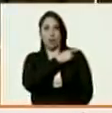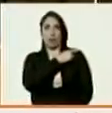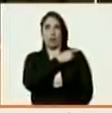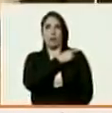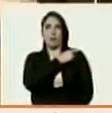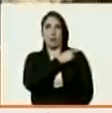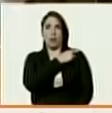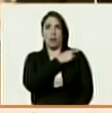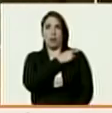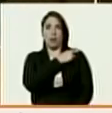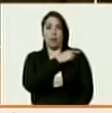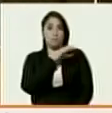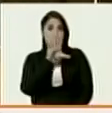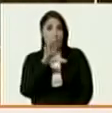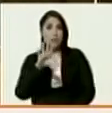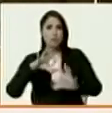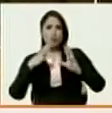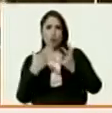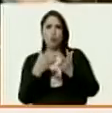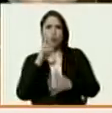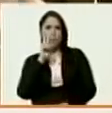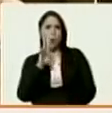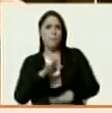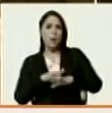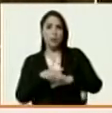el país y el mundo vio lo que ocurrió aquí.